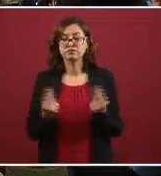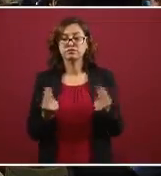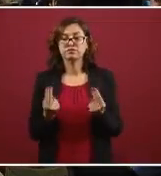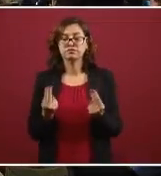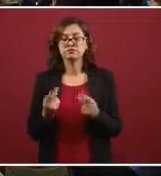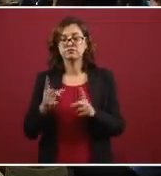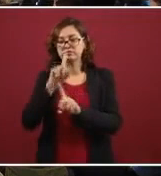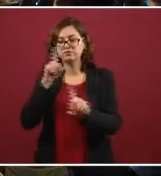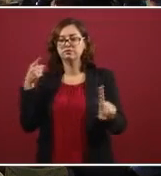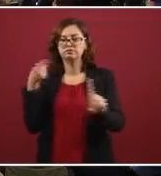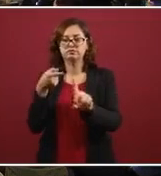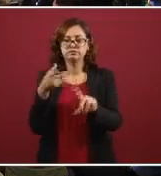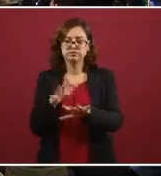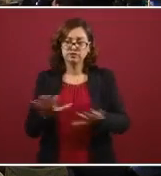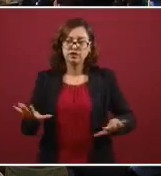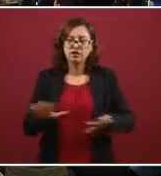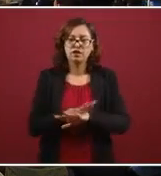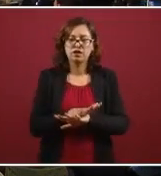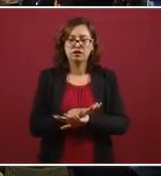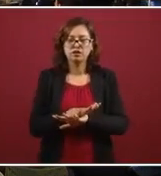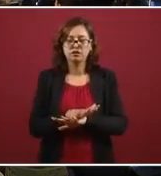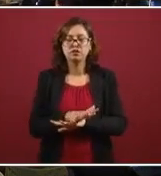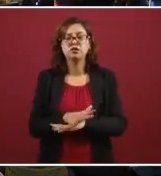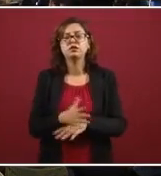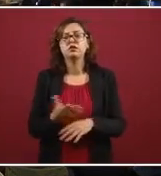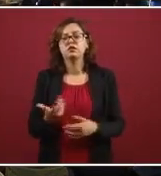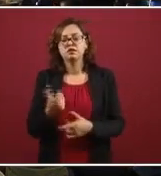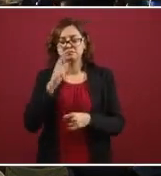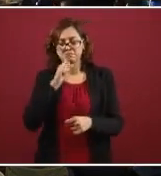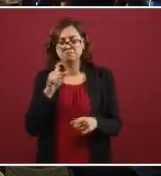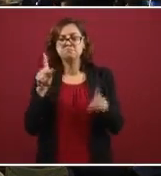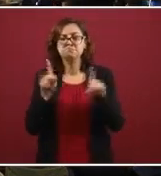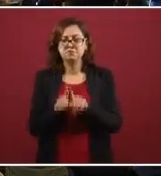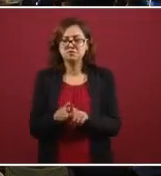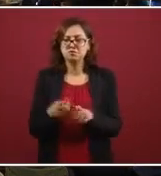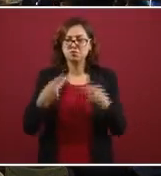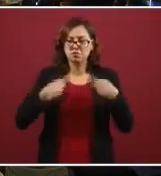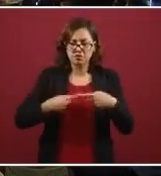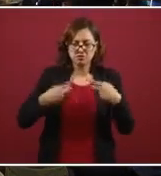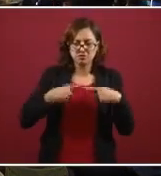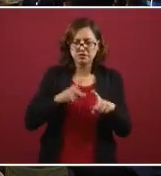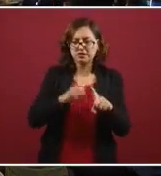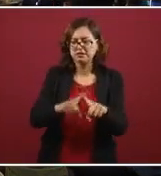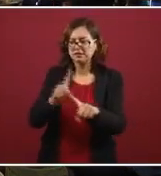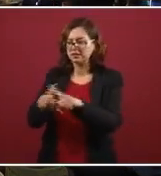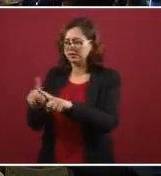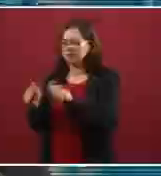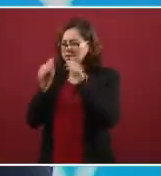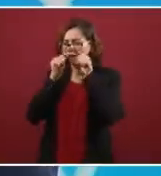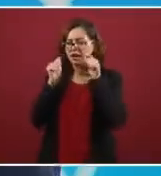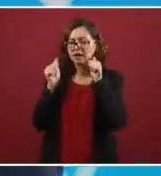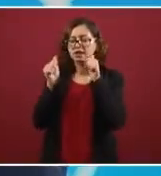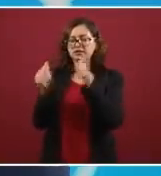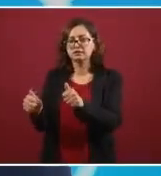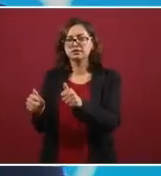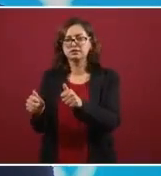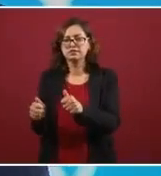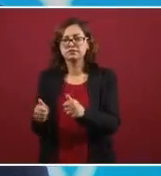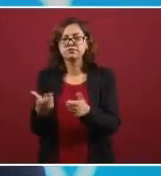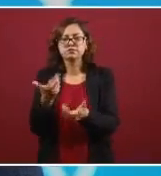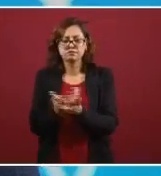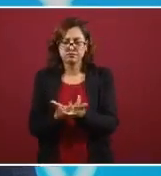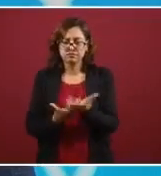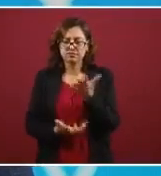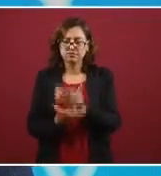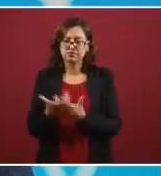la mirada, necesitaba cambiar el objeto y el sujeto de sus acciones, y para eso